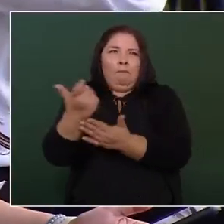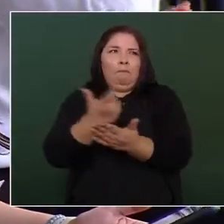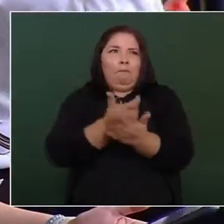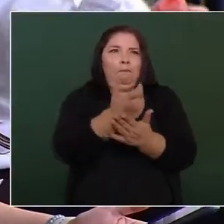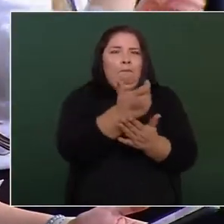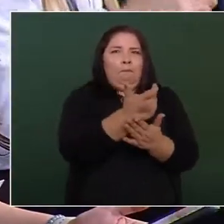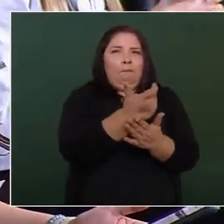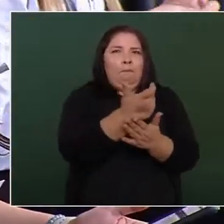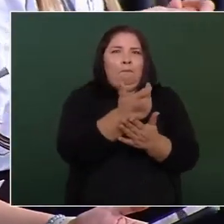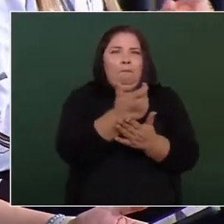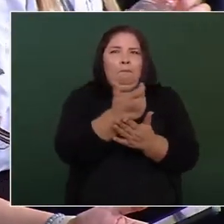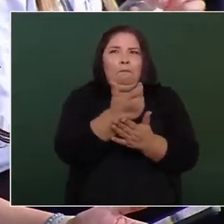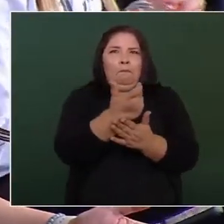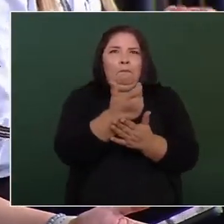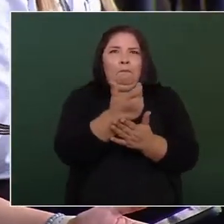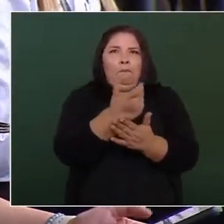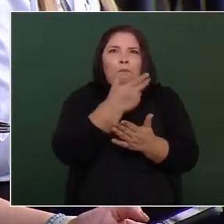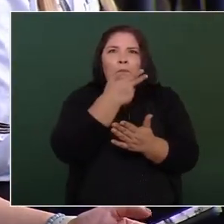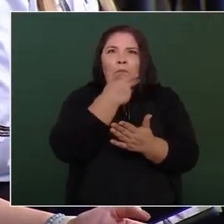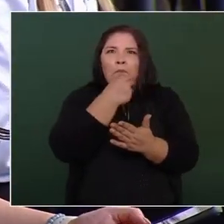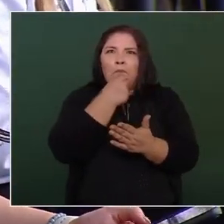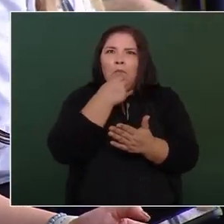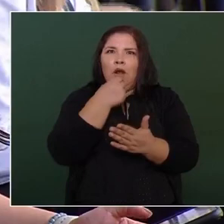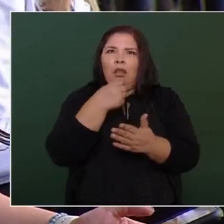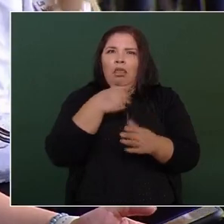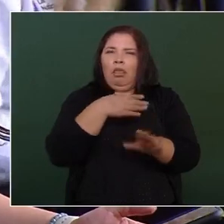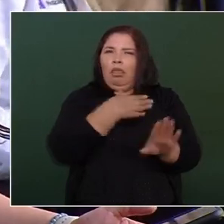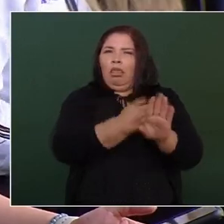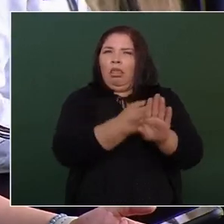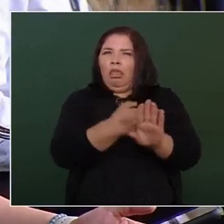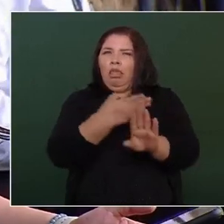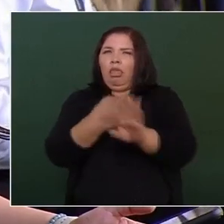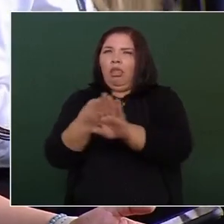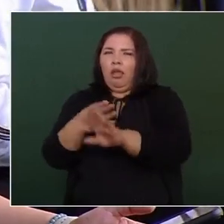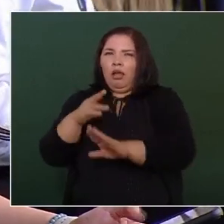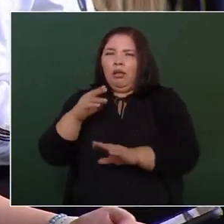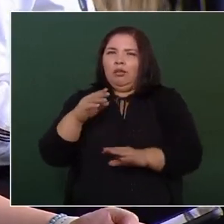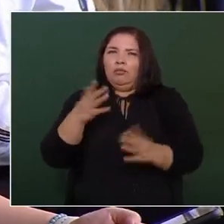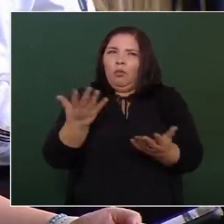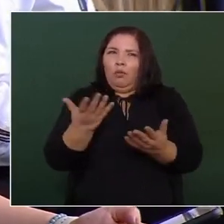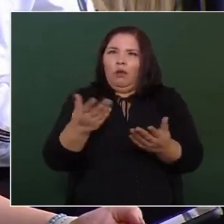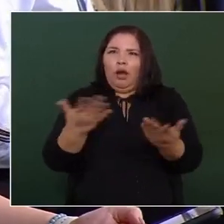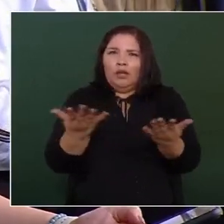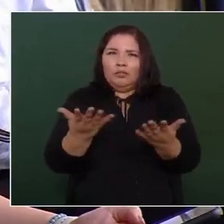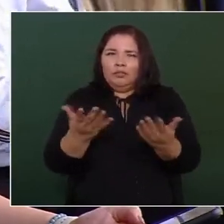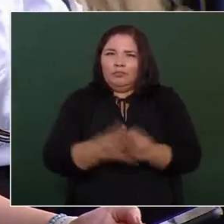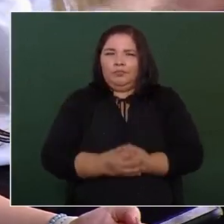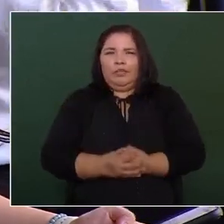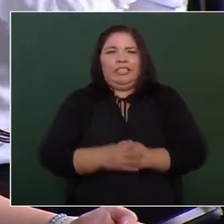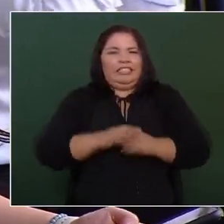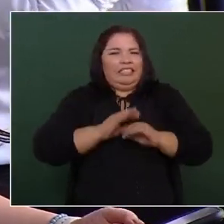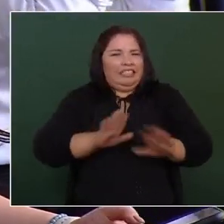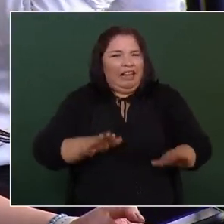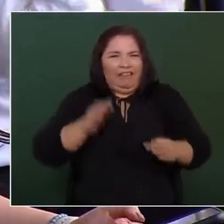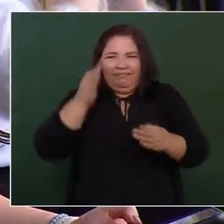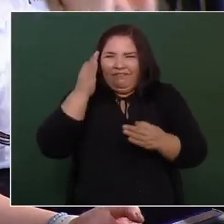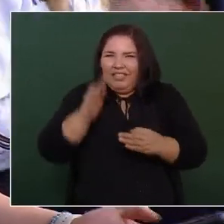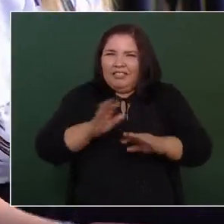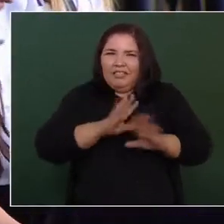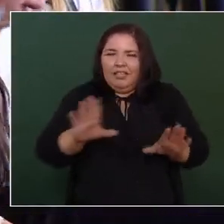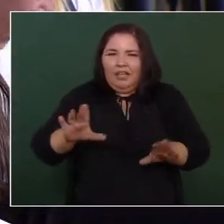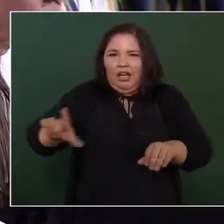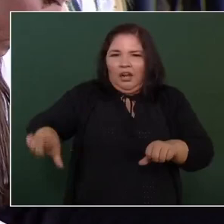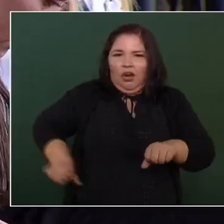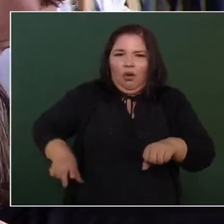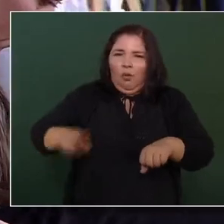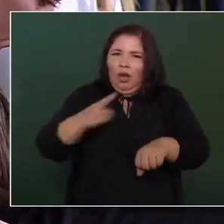personas, el magnate, para que dañen y dañen la administración? Ya estuvo bueno, el gobernador